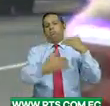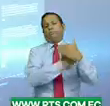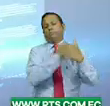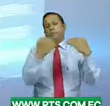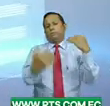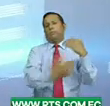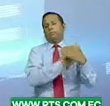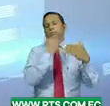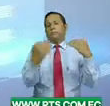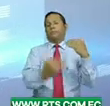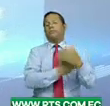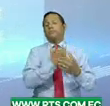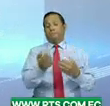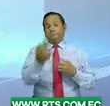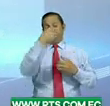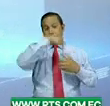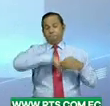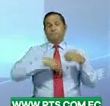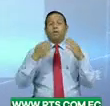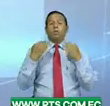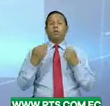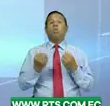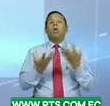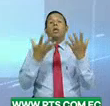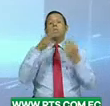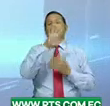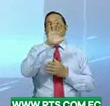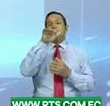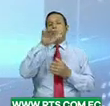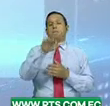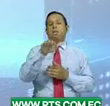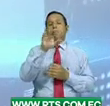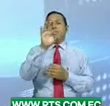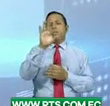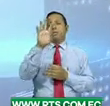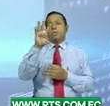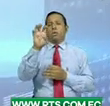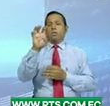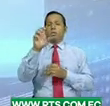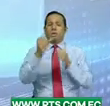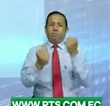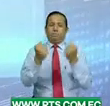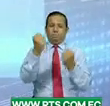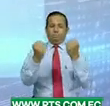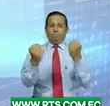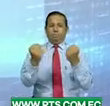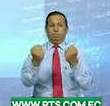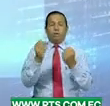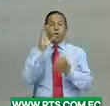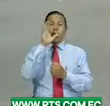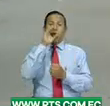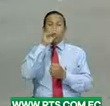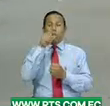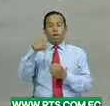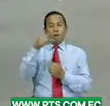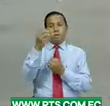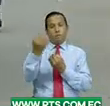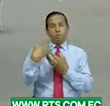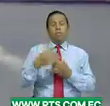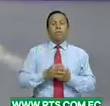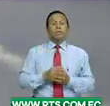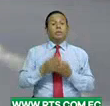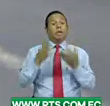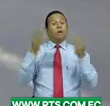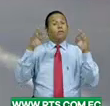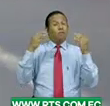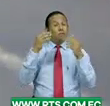horas retornaron a la ciudad de Guayaquil 5.914 carros, según reporte de la CTE. Terminando el feriado, se estima